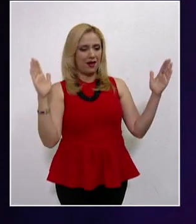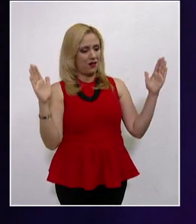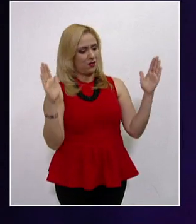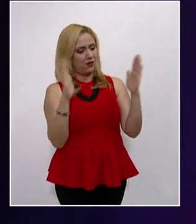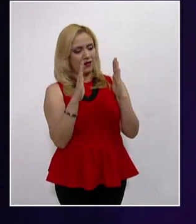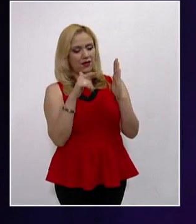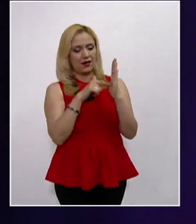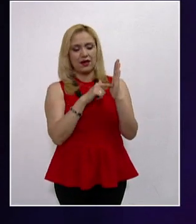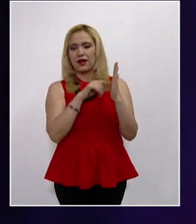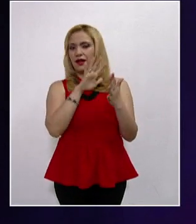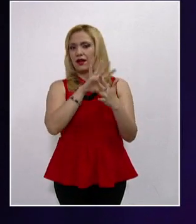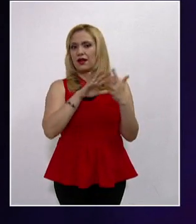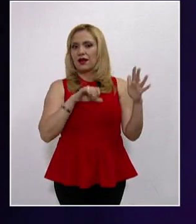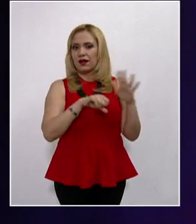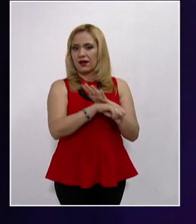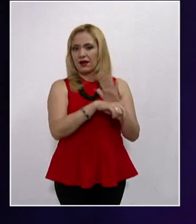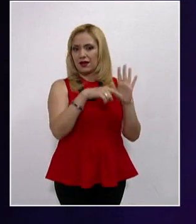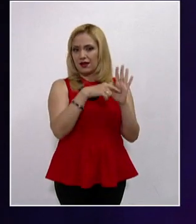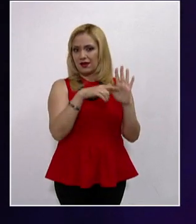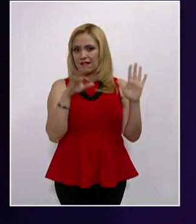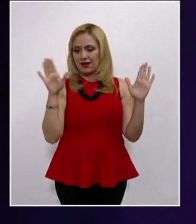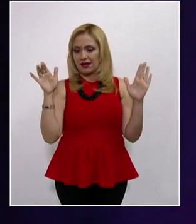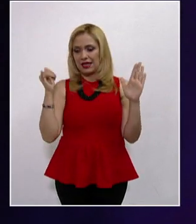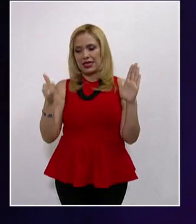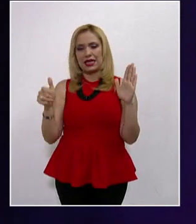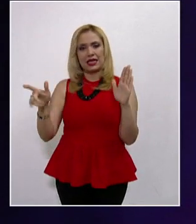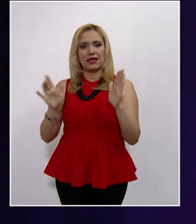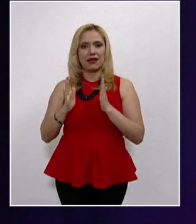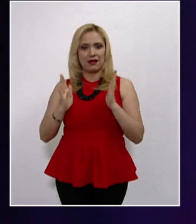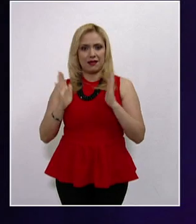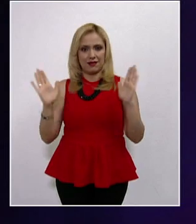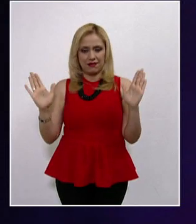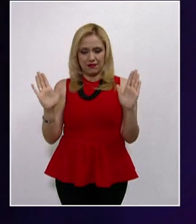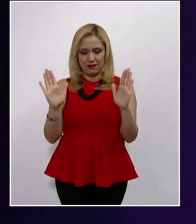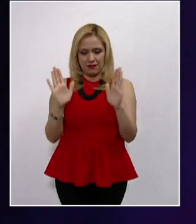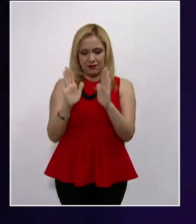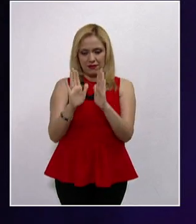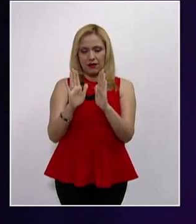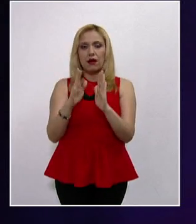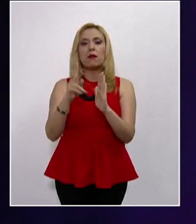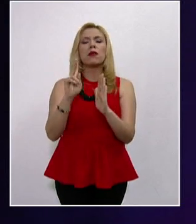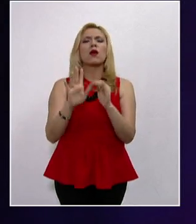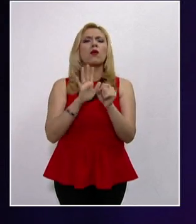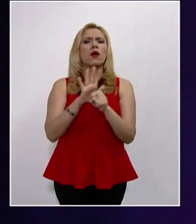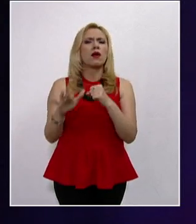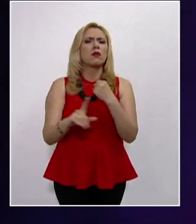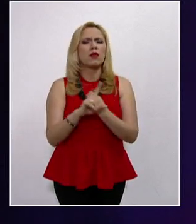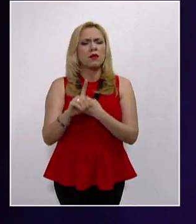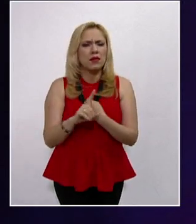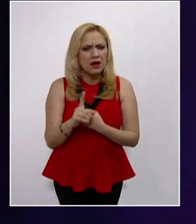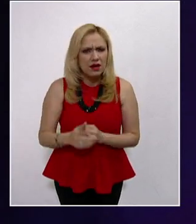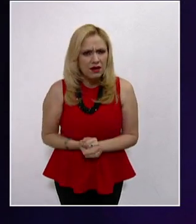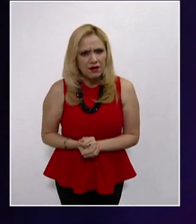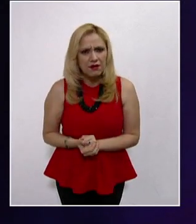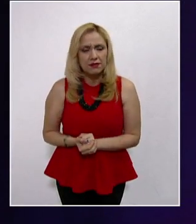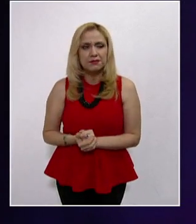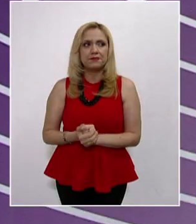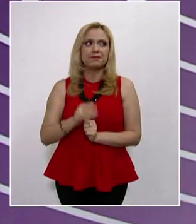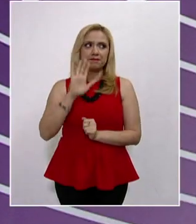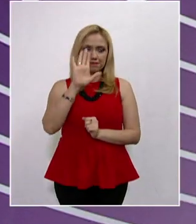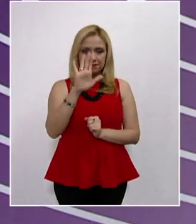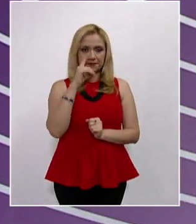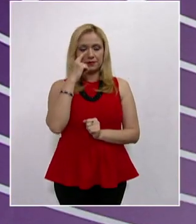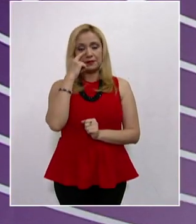de Procedimientos Penales. Sin embargo, la problemática que deriva de eso es